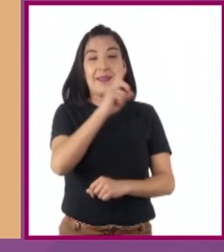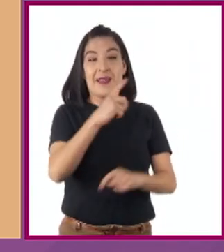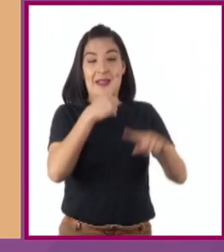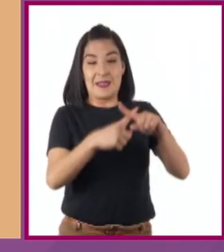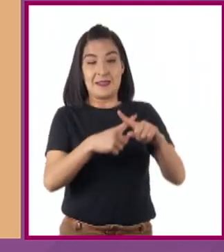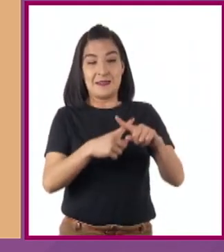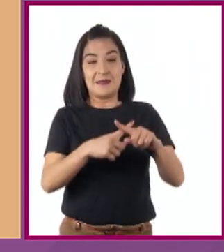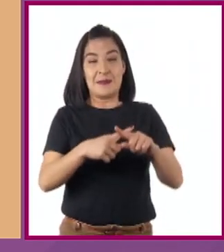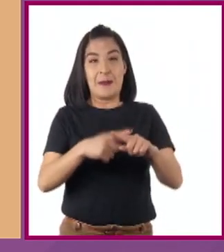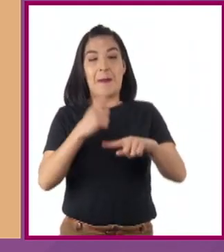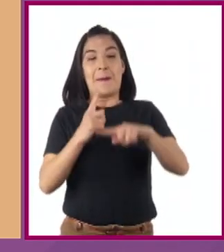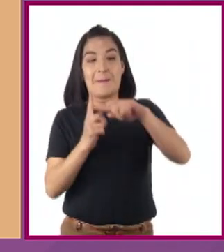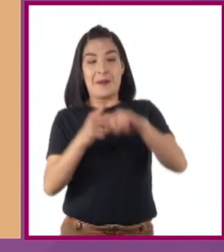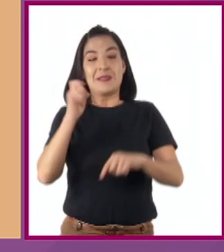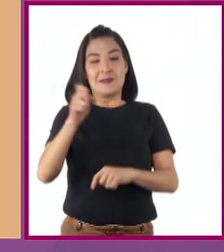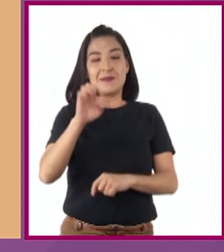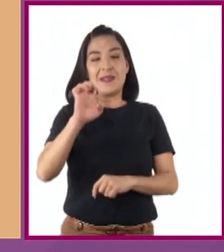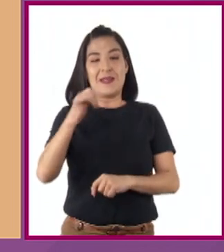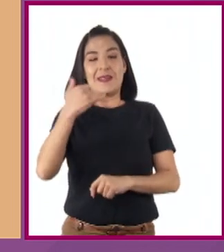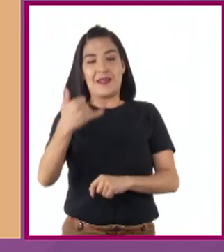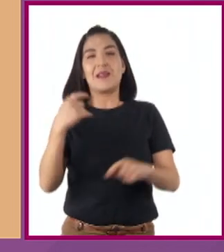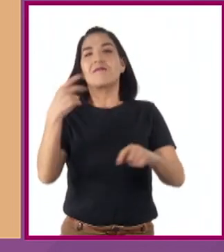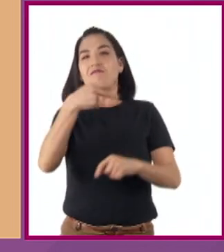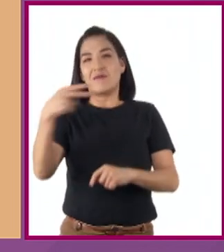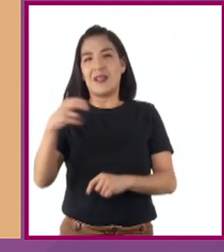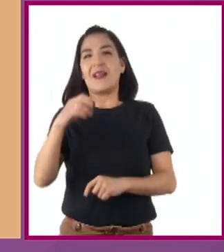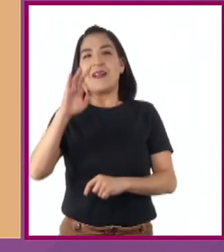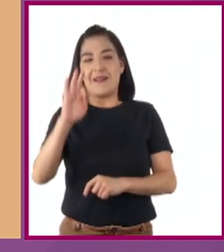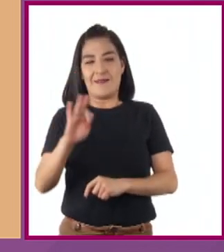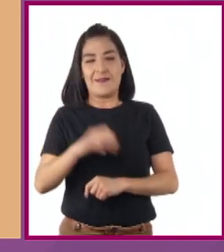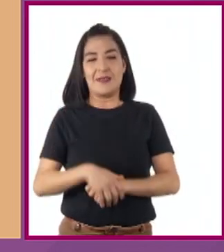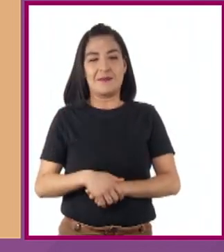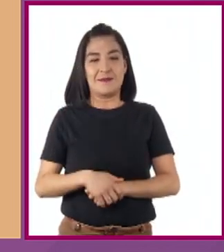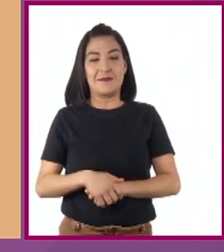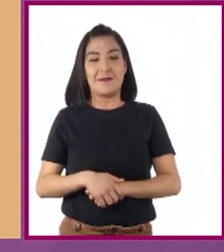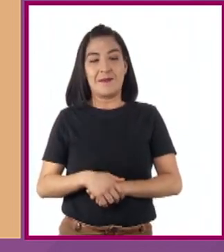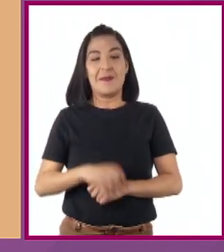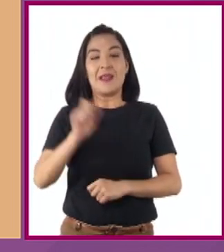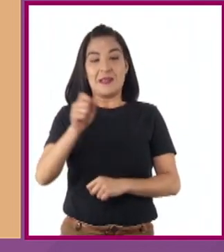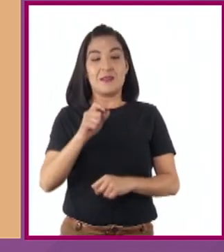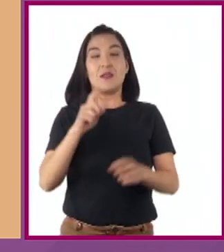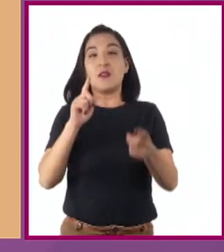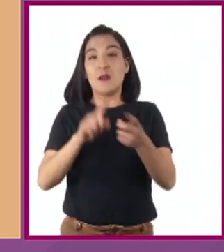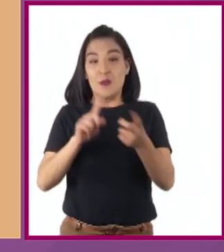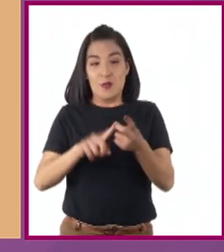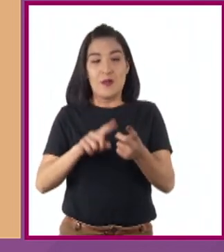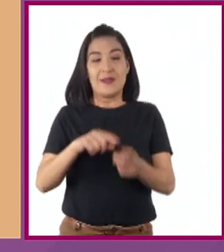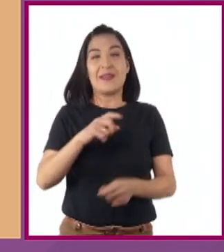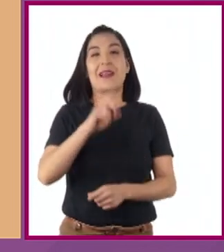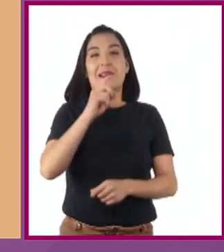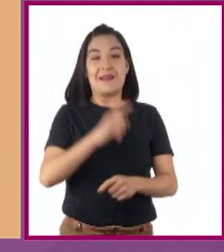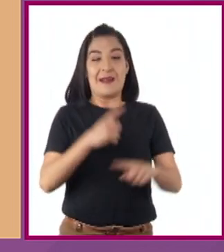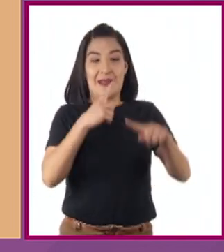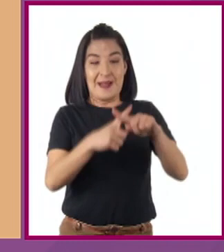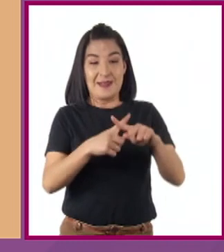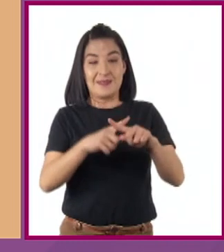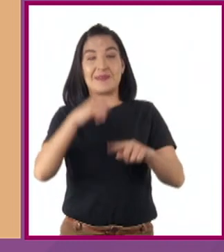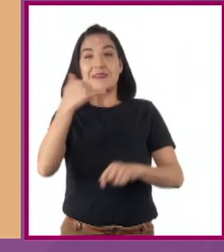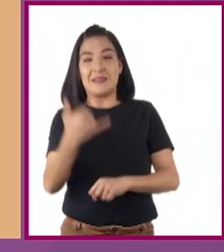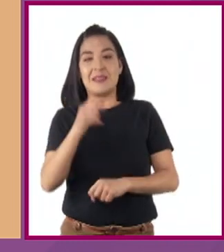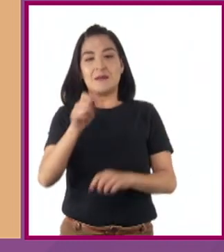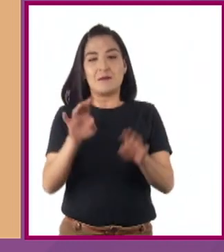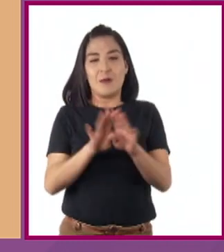más EY igual a F. Ecuación 2. Donde X y Y representan